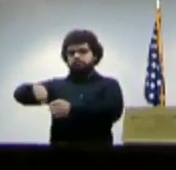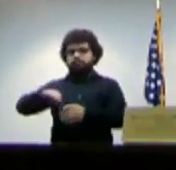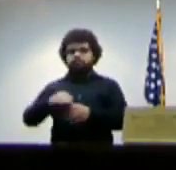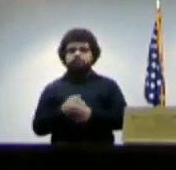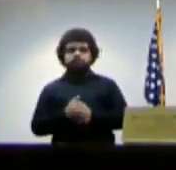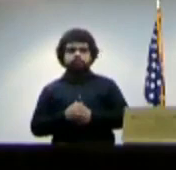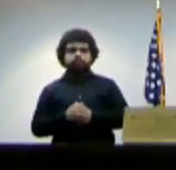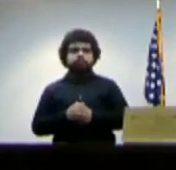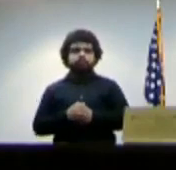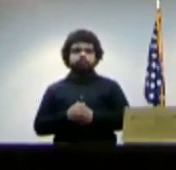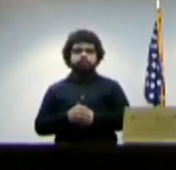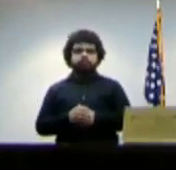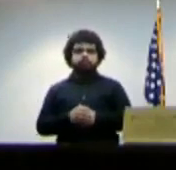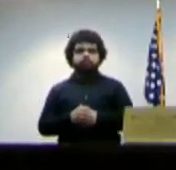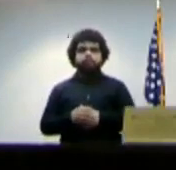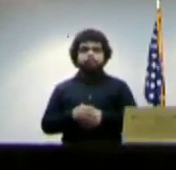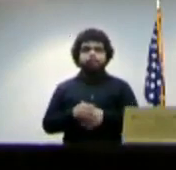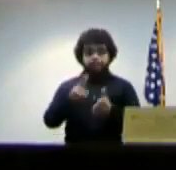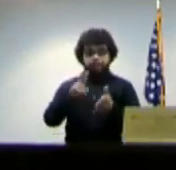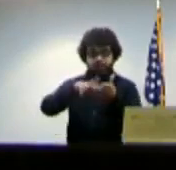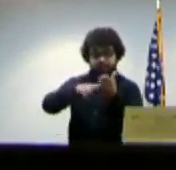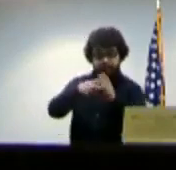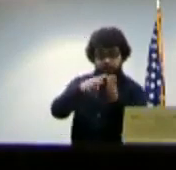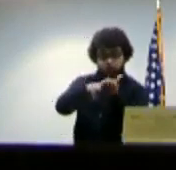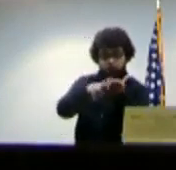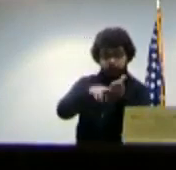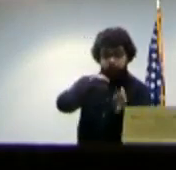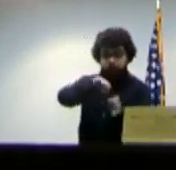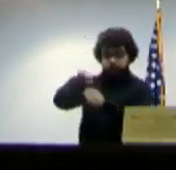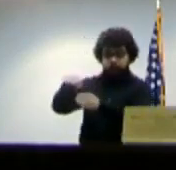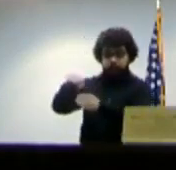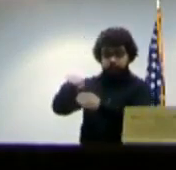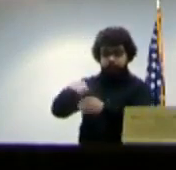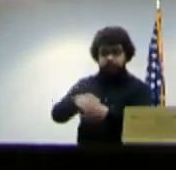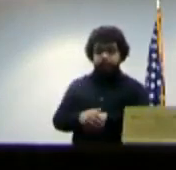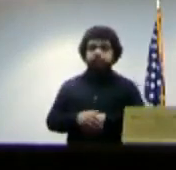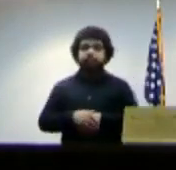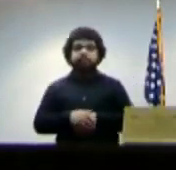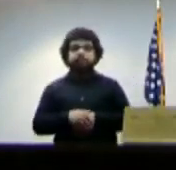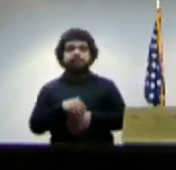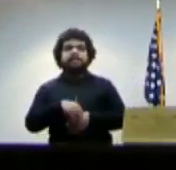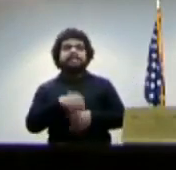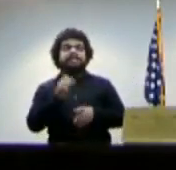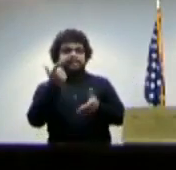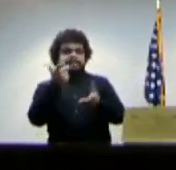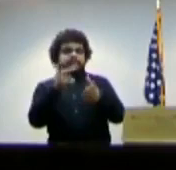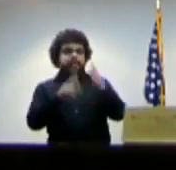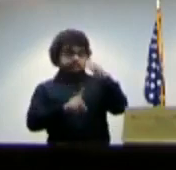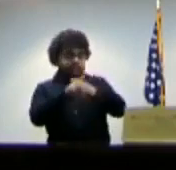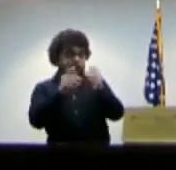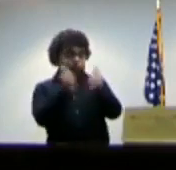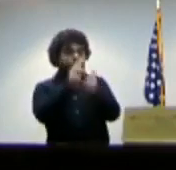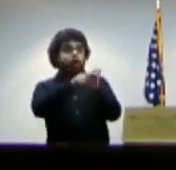Ese contrato prevé... O sea, es un contrato aparte. Sí, o sea, nace del mismo O&M, pero es un documento aparte.